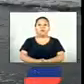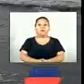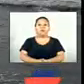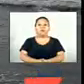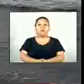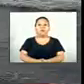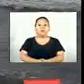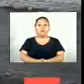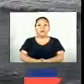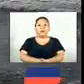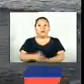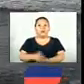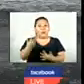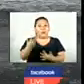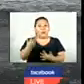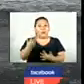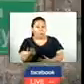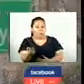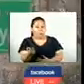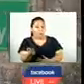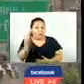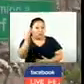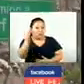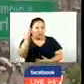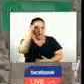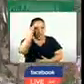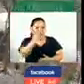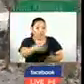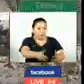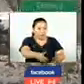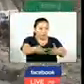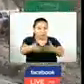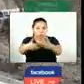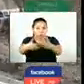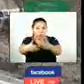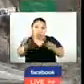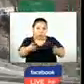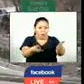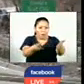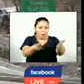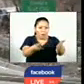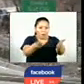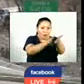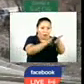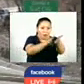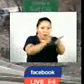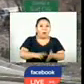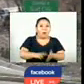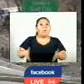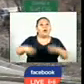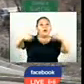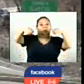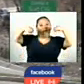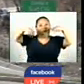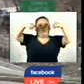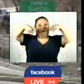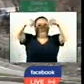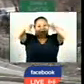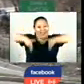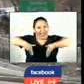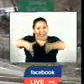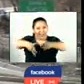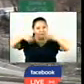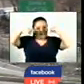En los próximos días se conocerán cuáles serán las empresas que se adjudicarán a la iluminación del bypass camino a Surf City